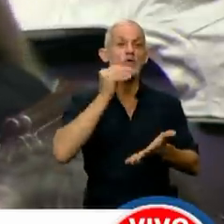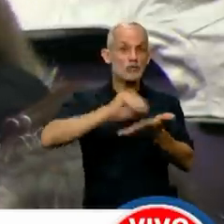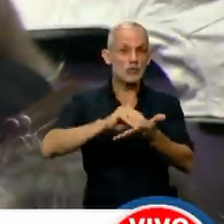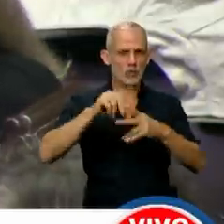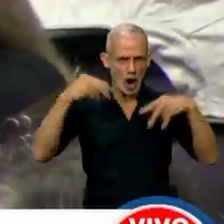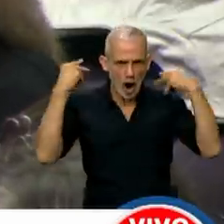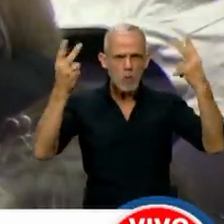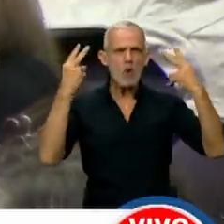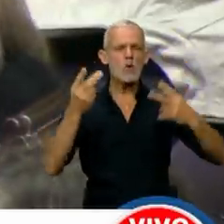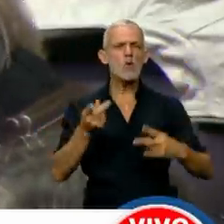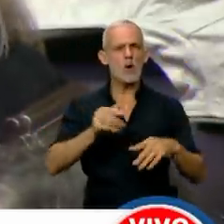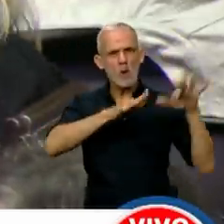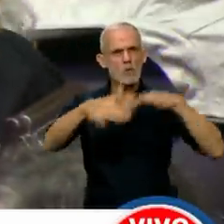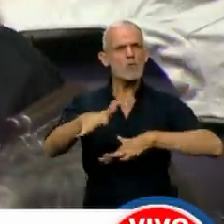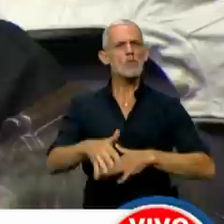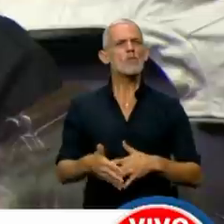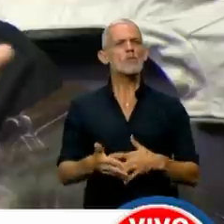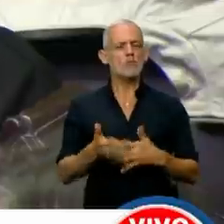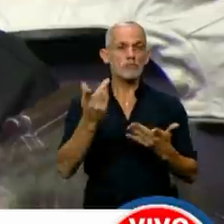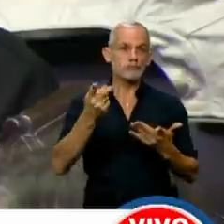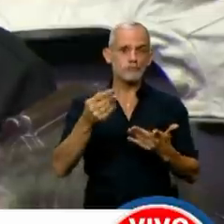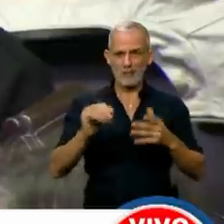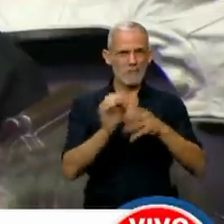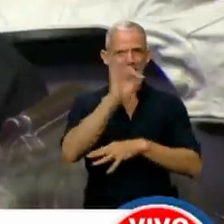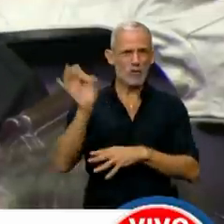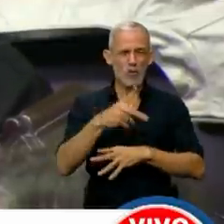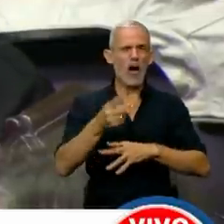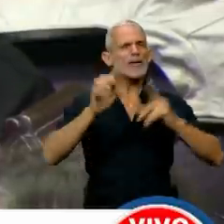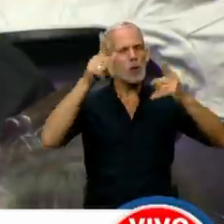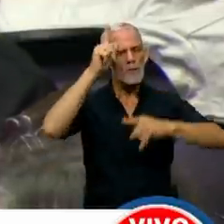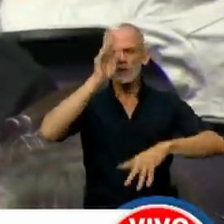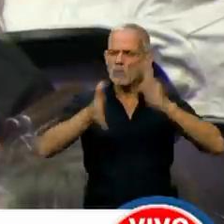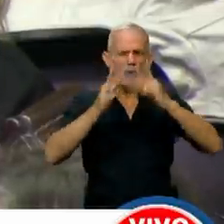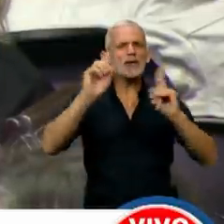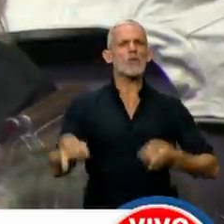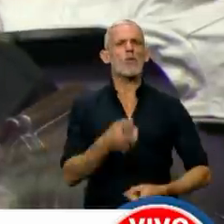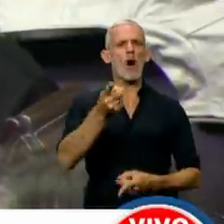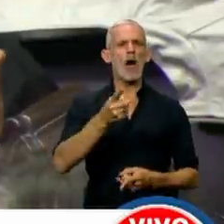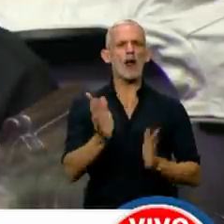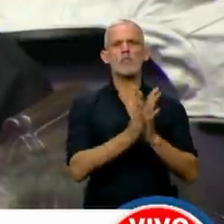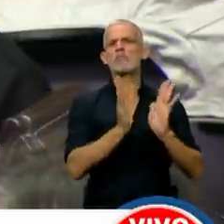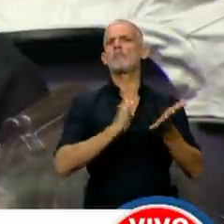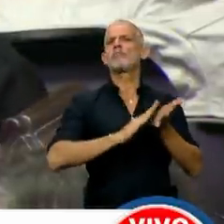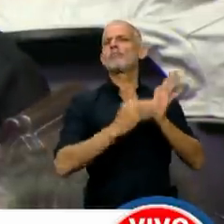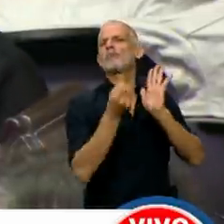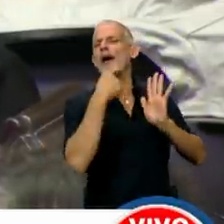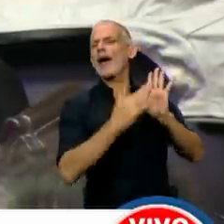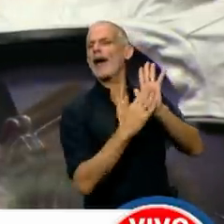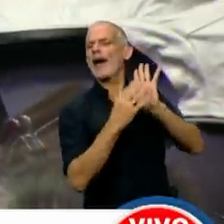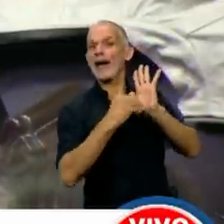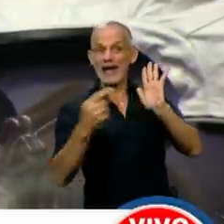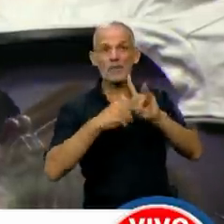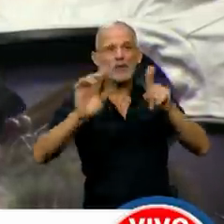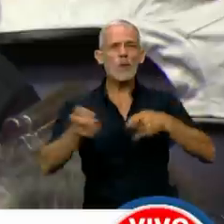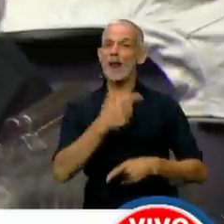está revelando que se manifestó toda esta madrugada a pesar de la represión y que está dando un ejemplo como ya lo dio el pueblo de mendoza